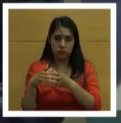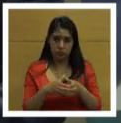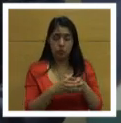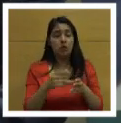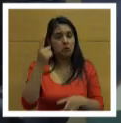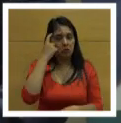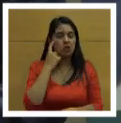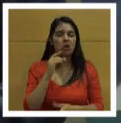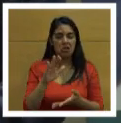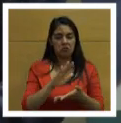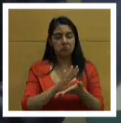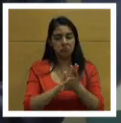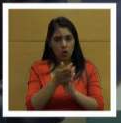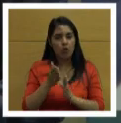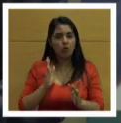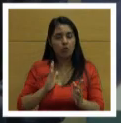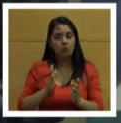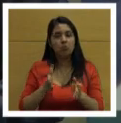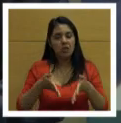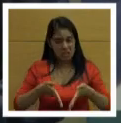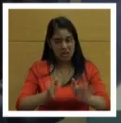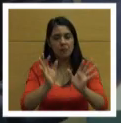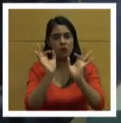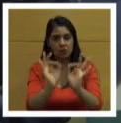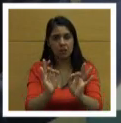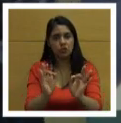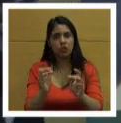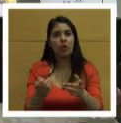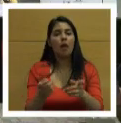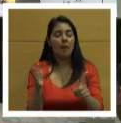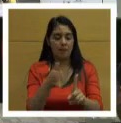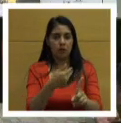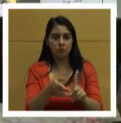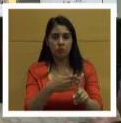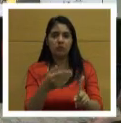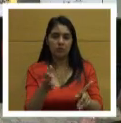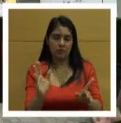el camino adecuado para combatir la violencia contra la mujer. Muchas gracias.